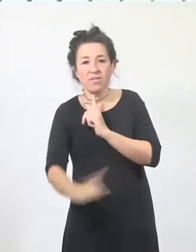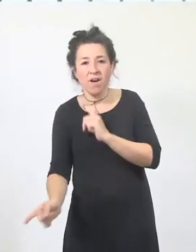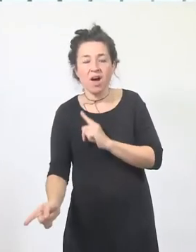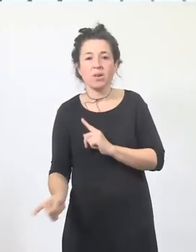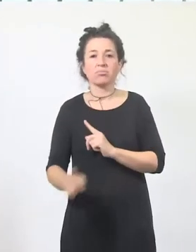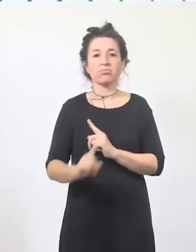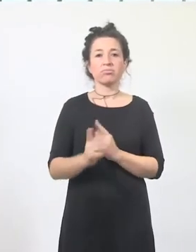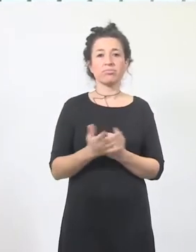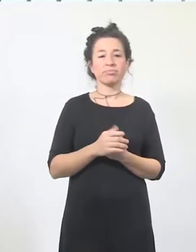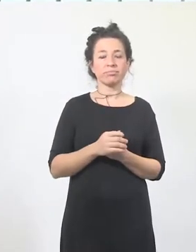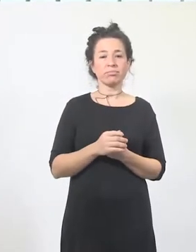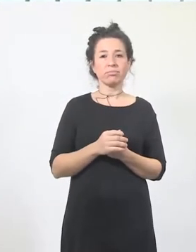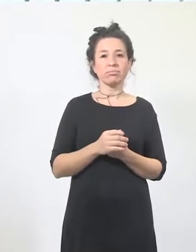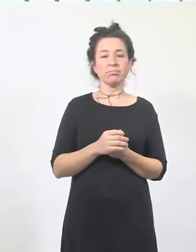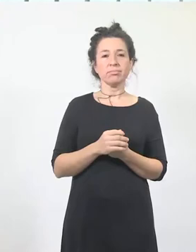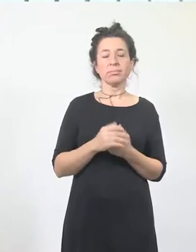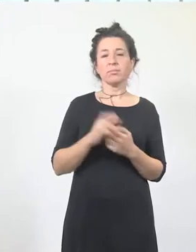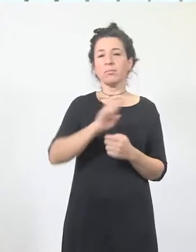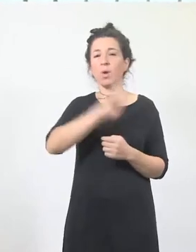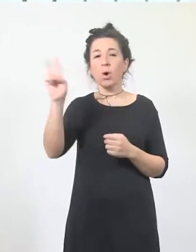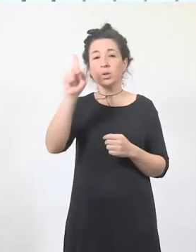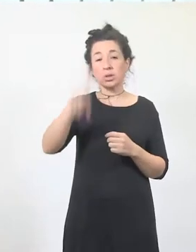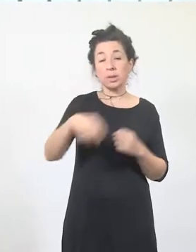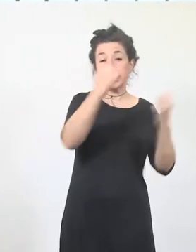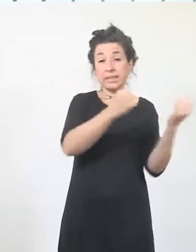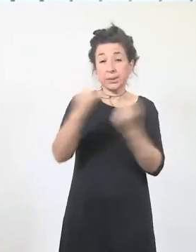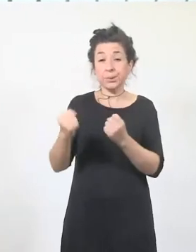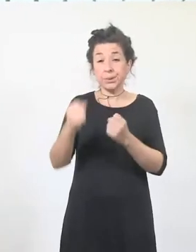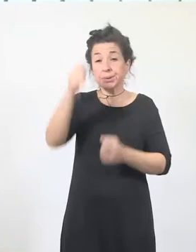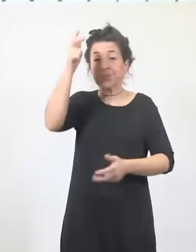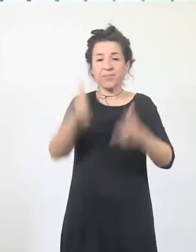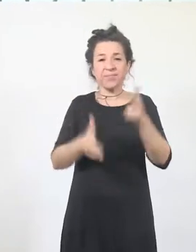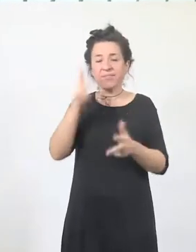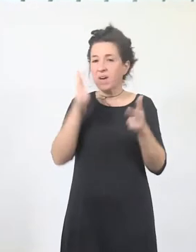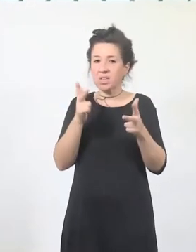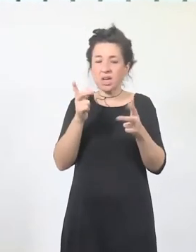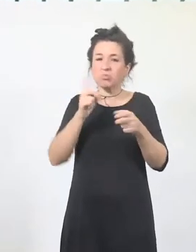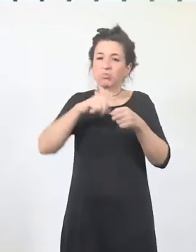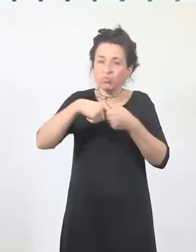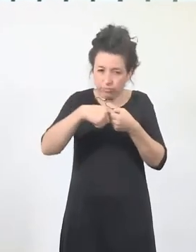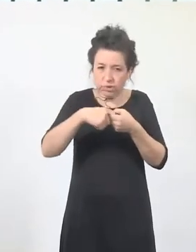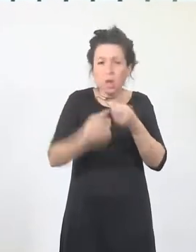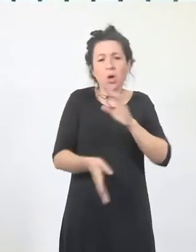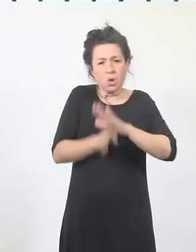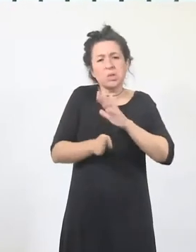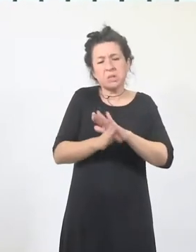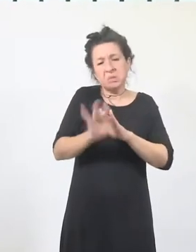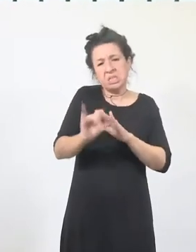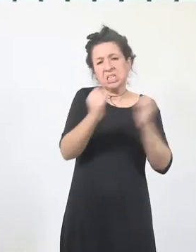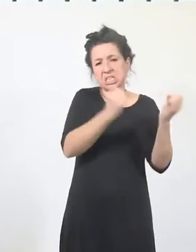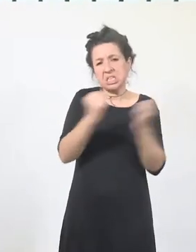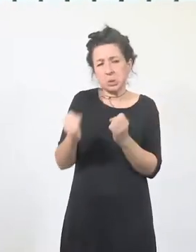otros. También las instituciones vascas estaban muy involucradas,